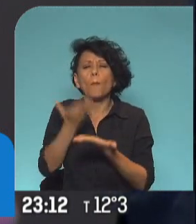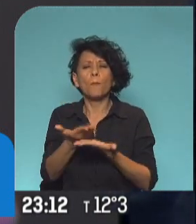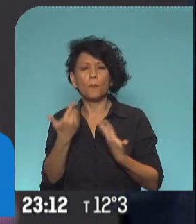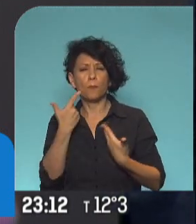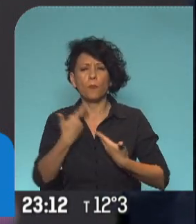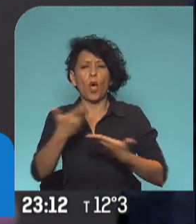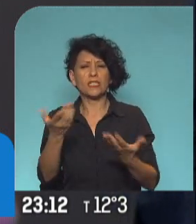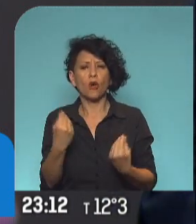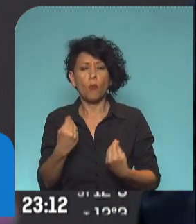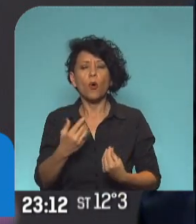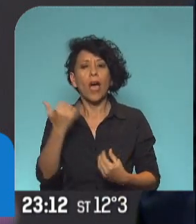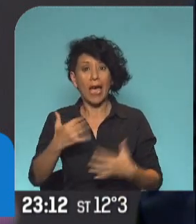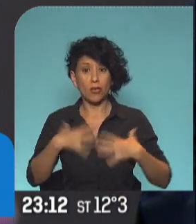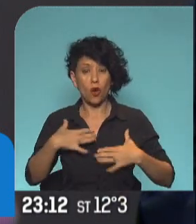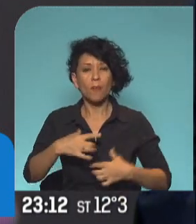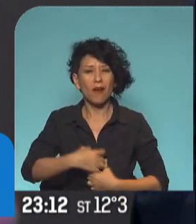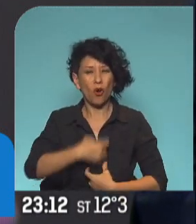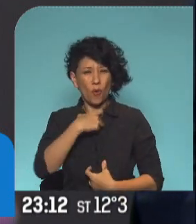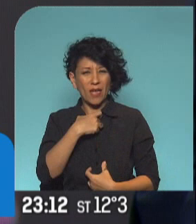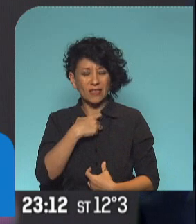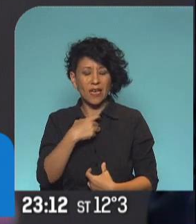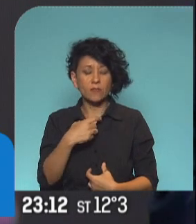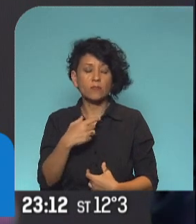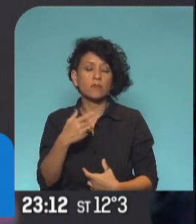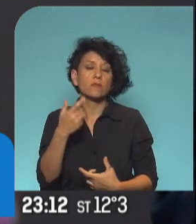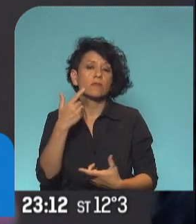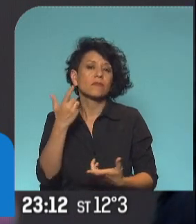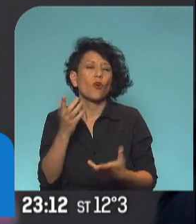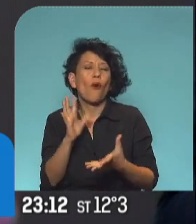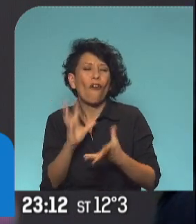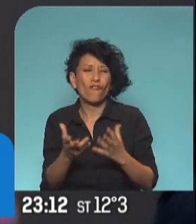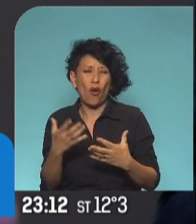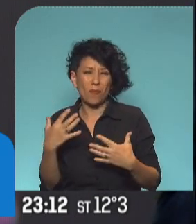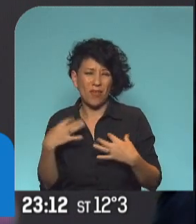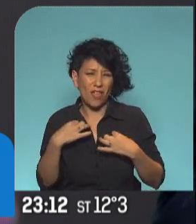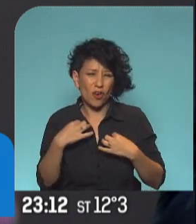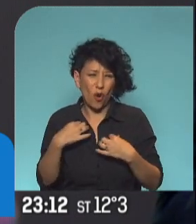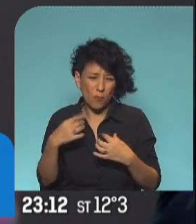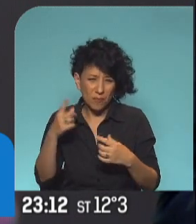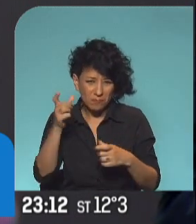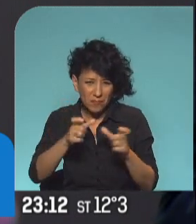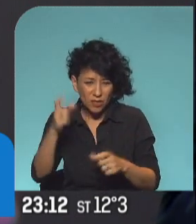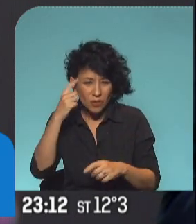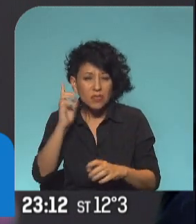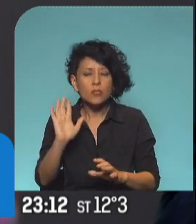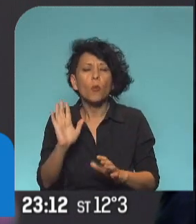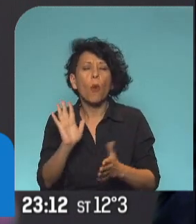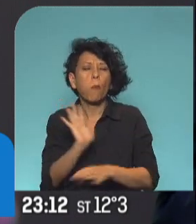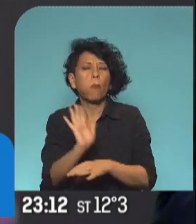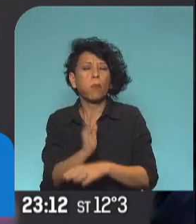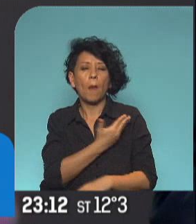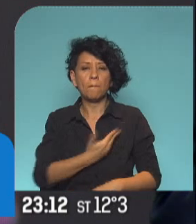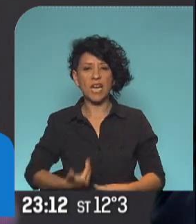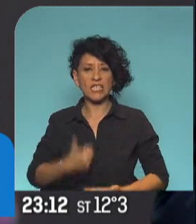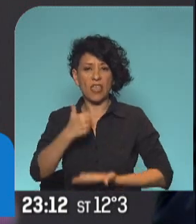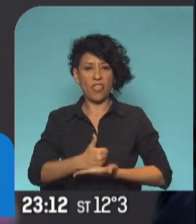corbata que en el imaginario o en la diplomacia y en general se lo toma como el presidente en ejercicio. El que